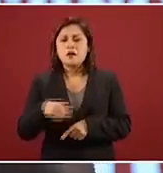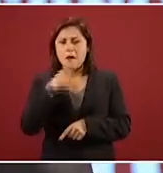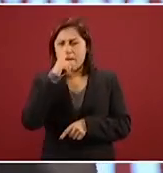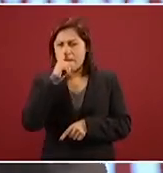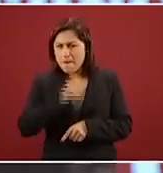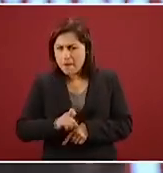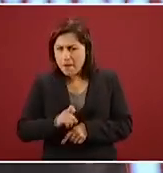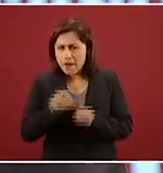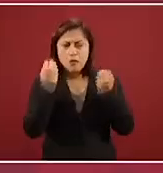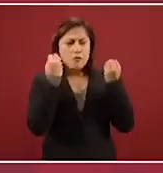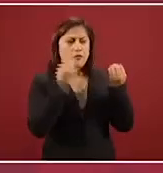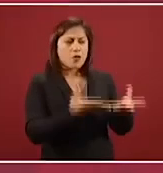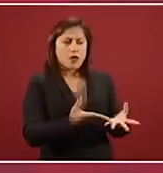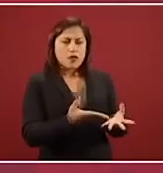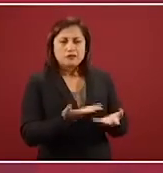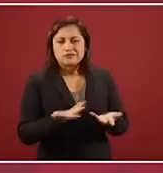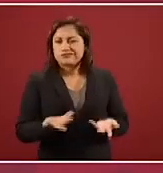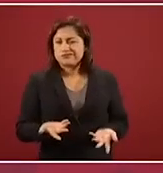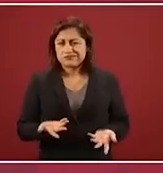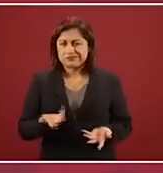ya